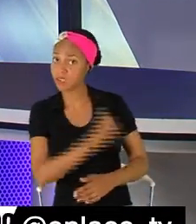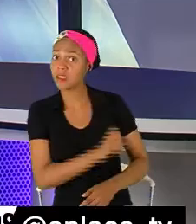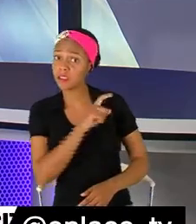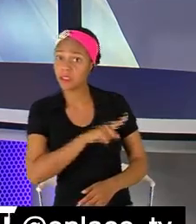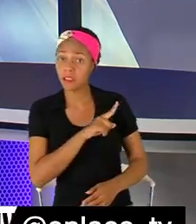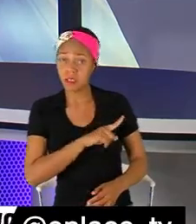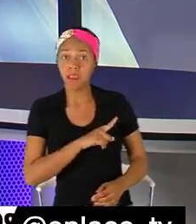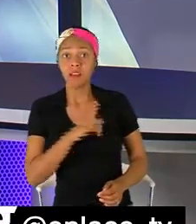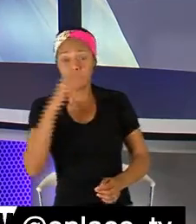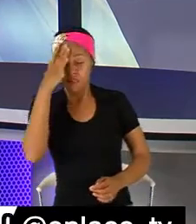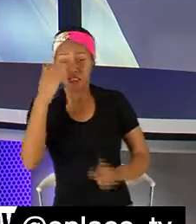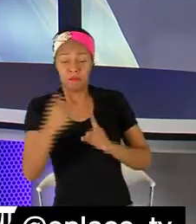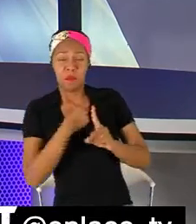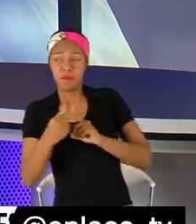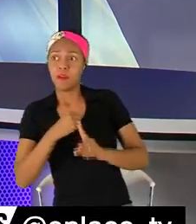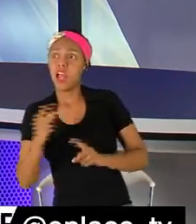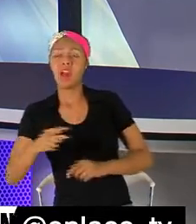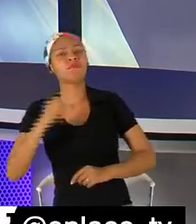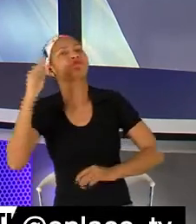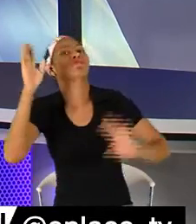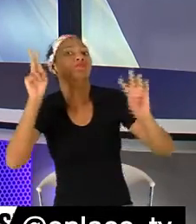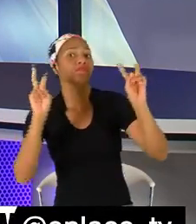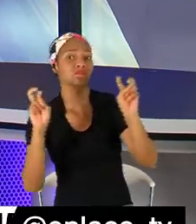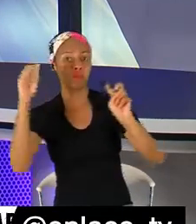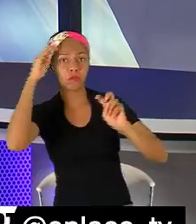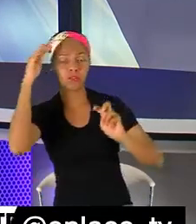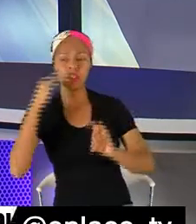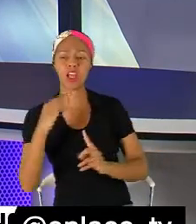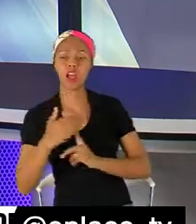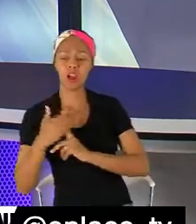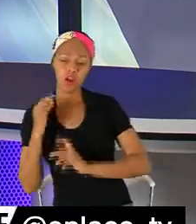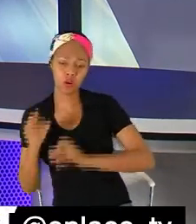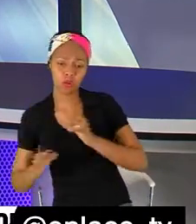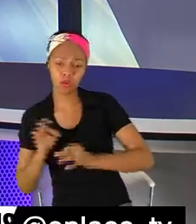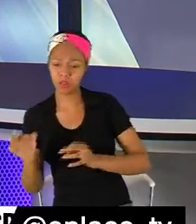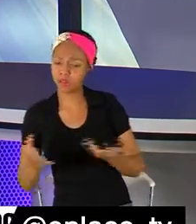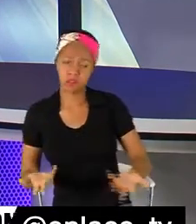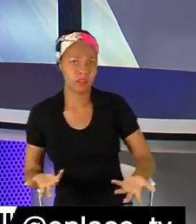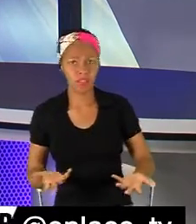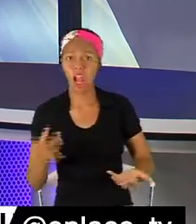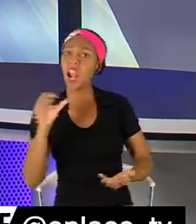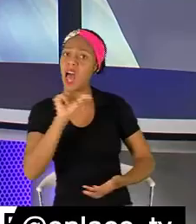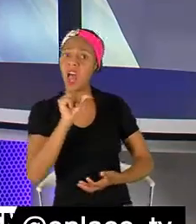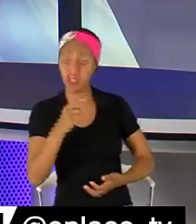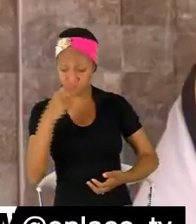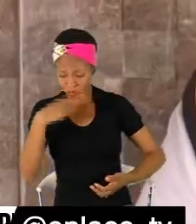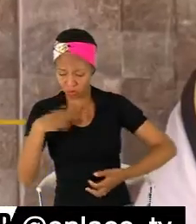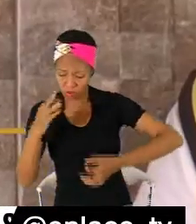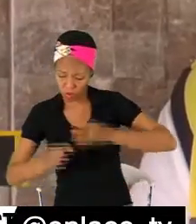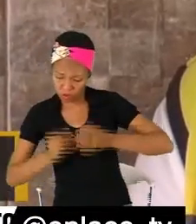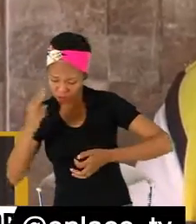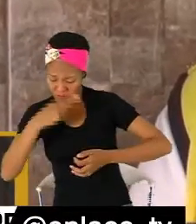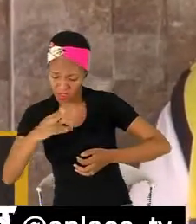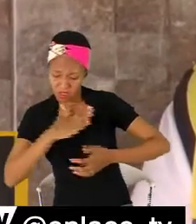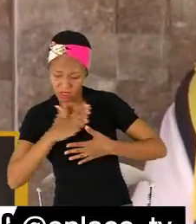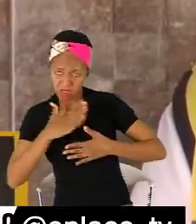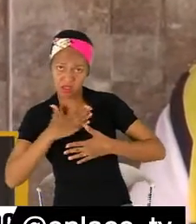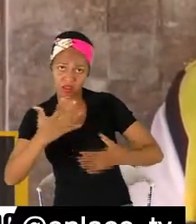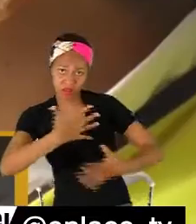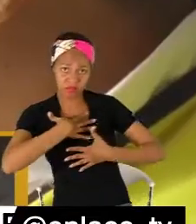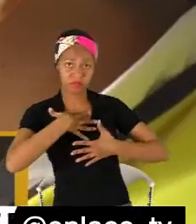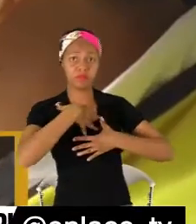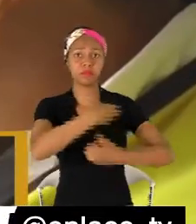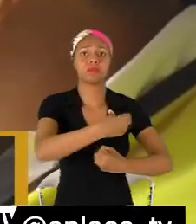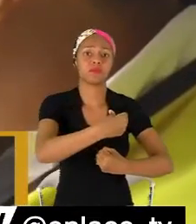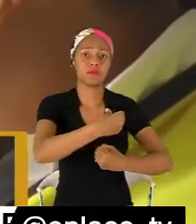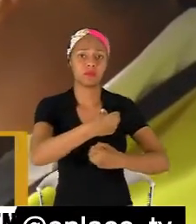de protección por parte de las autoridades. A la mujer le fue quitada la custodia de su menor. Esta mujer denuncia que su expareja y